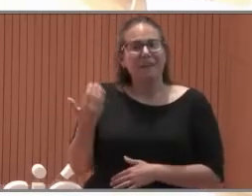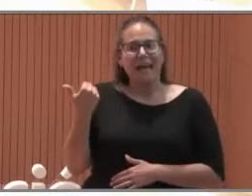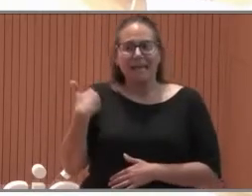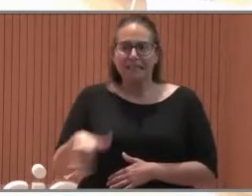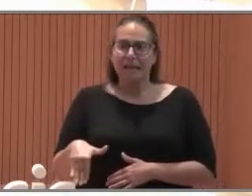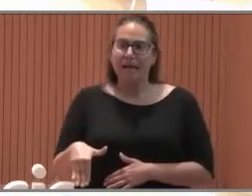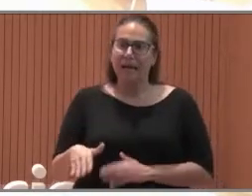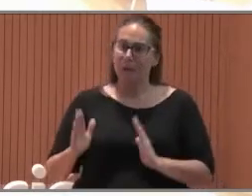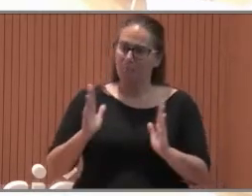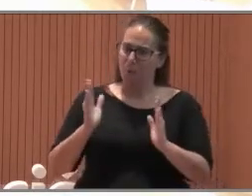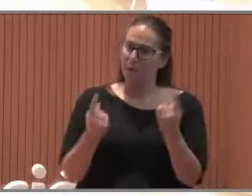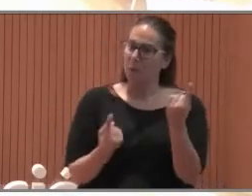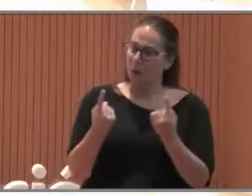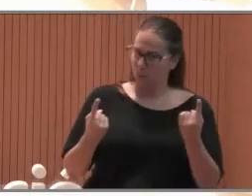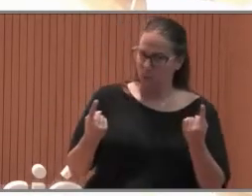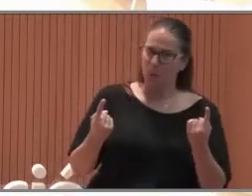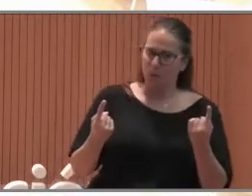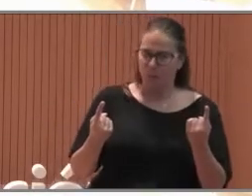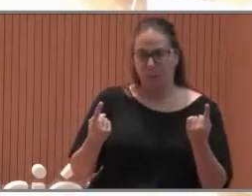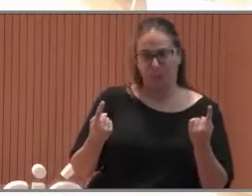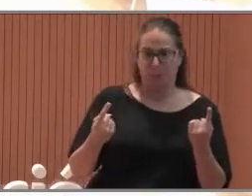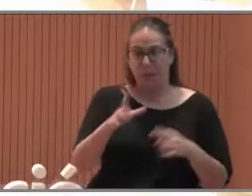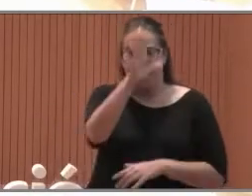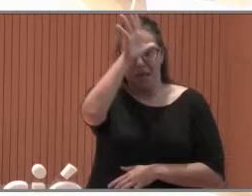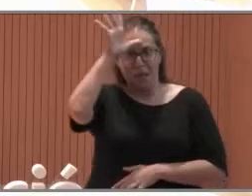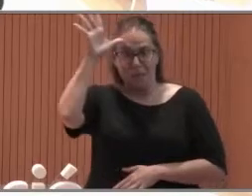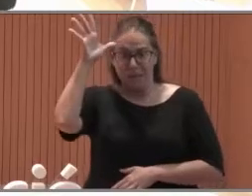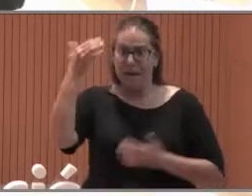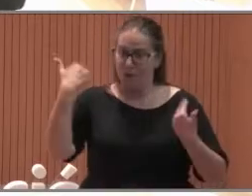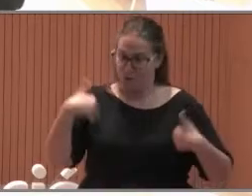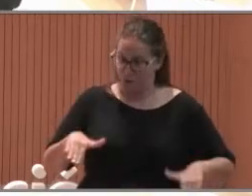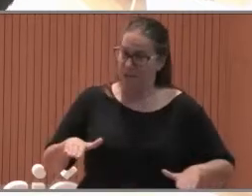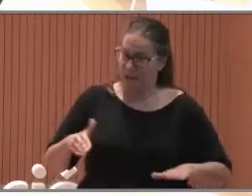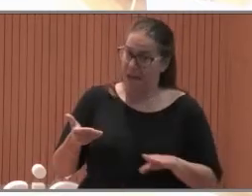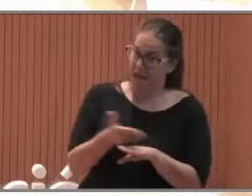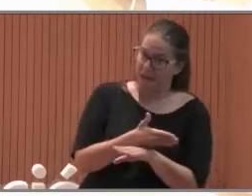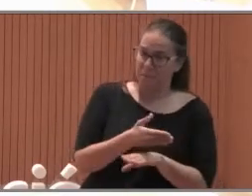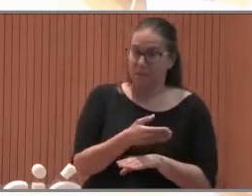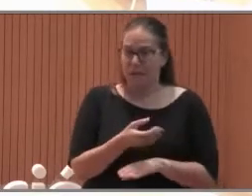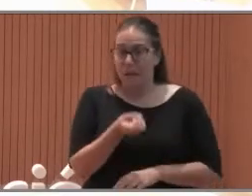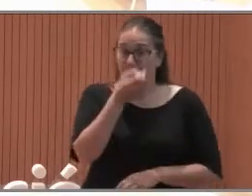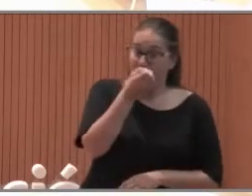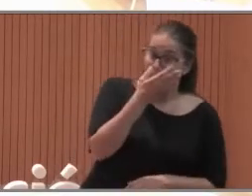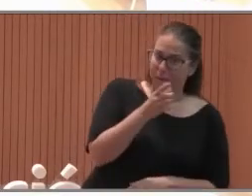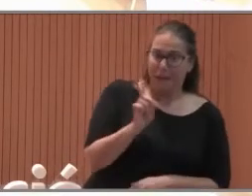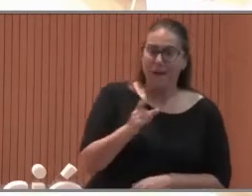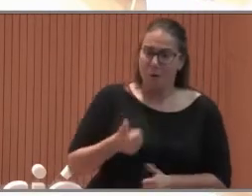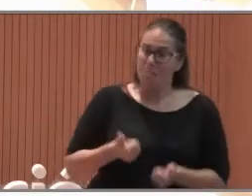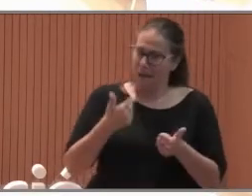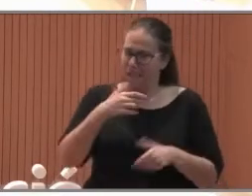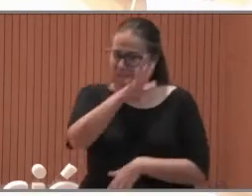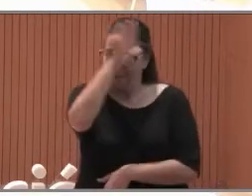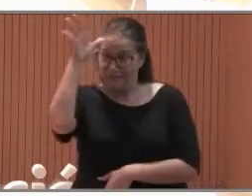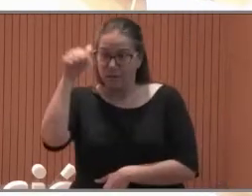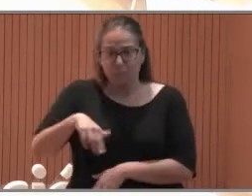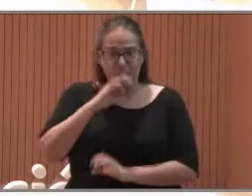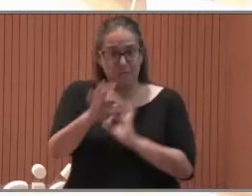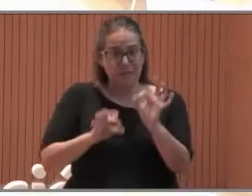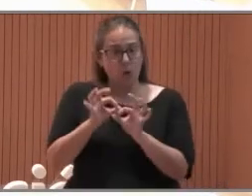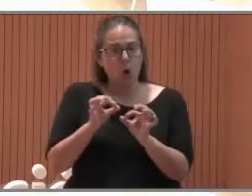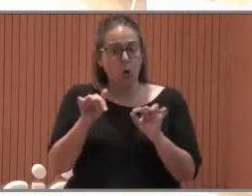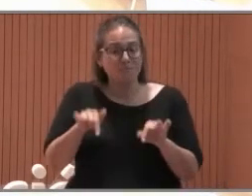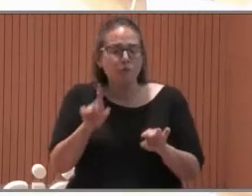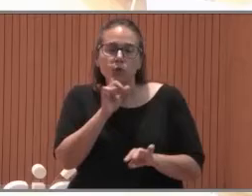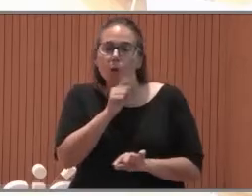algún episodio más veraniego que primaveral. Hoy, en este ciclo Más que Salud del Colegio